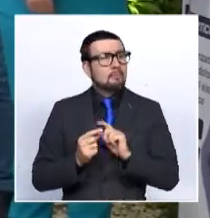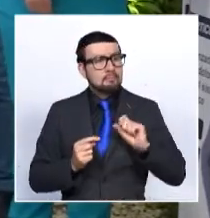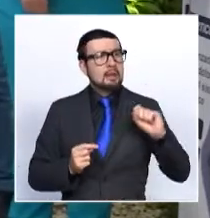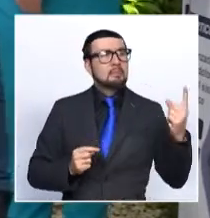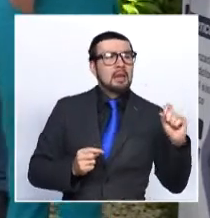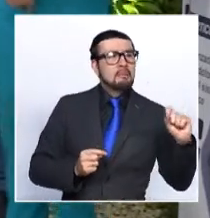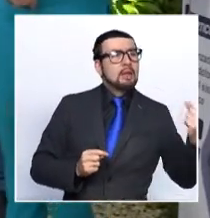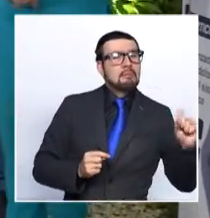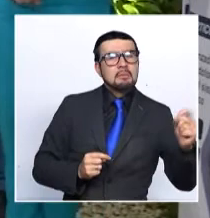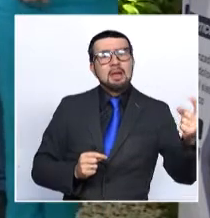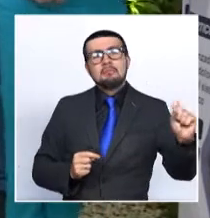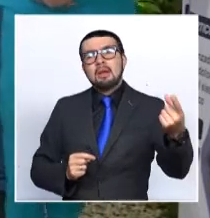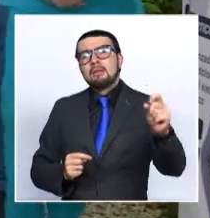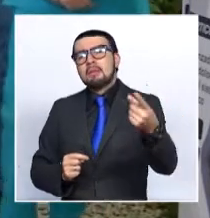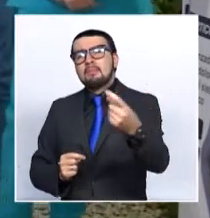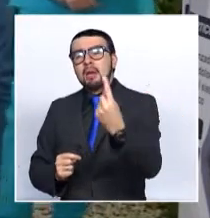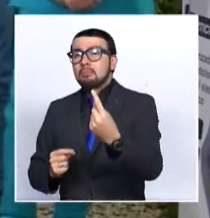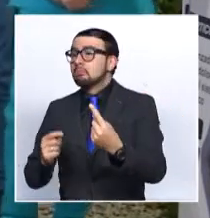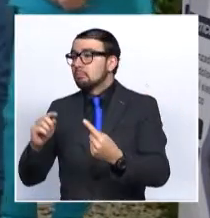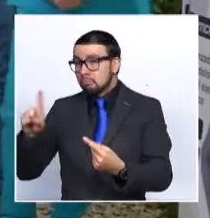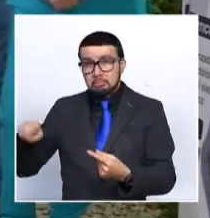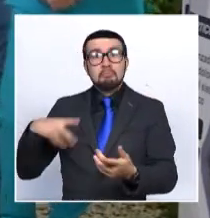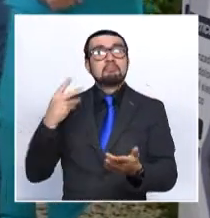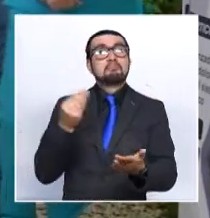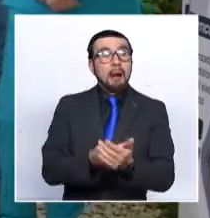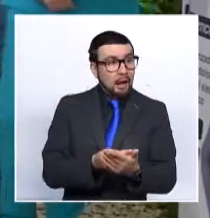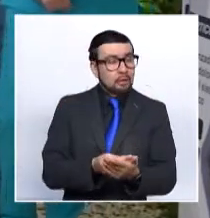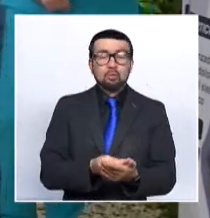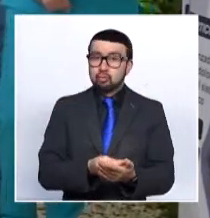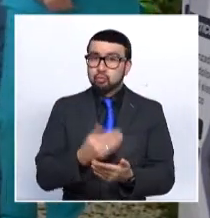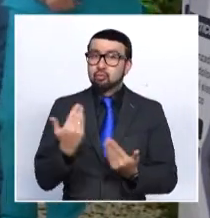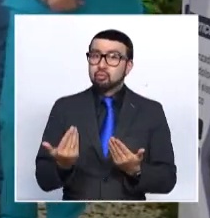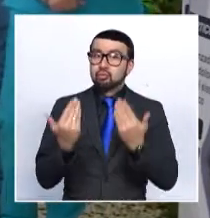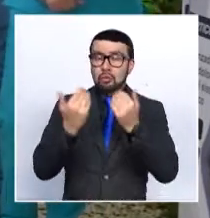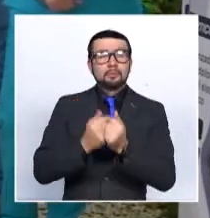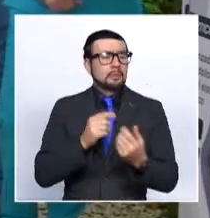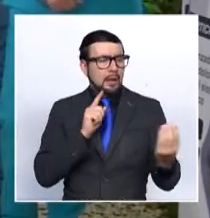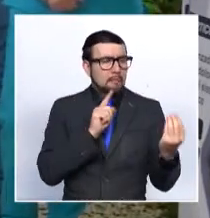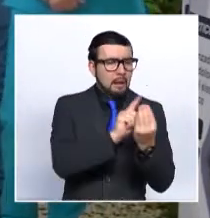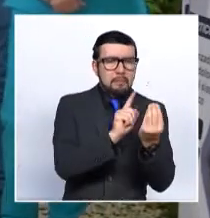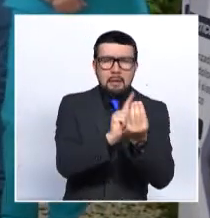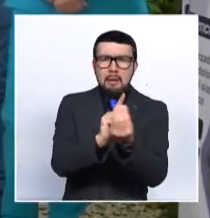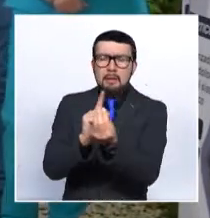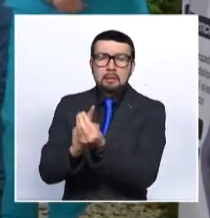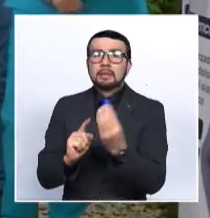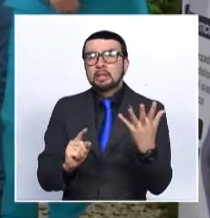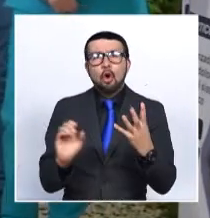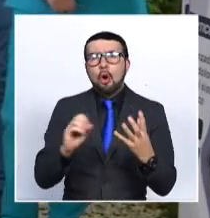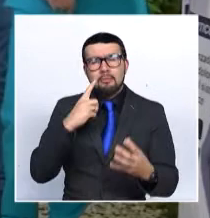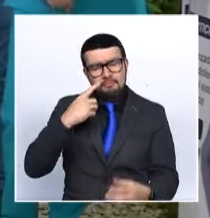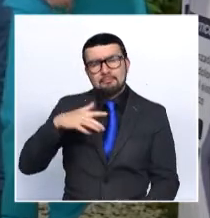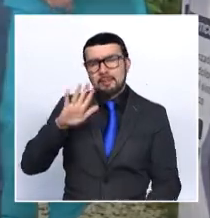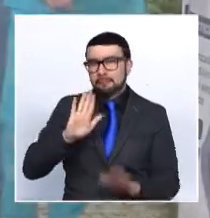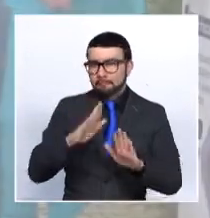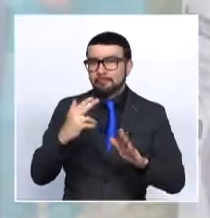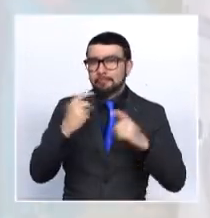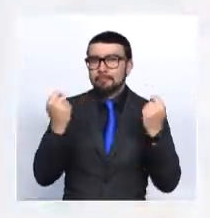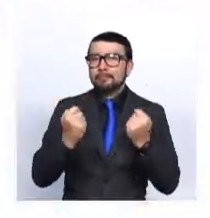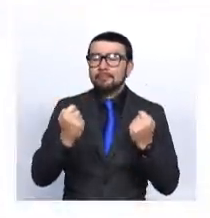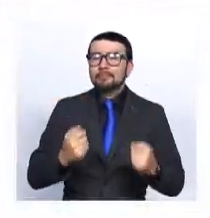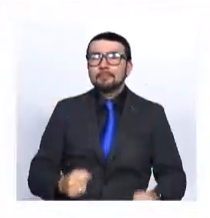por todos ellos, pero pagaron una consulta y muchas veces lo atienden 5 y más personas. Ya regresamos.